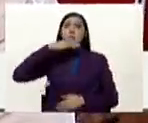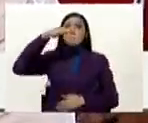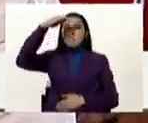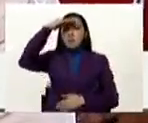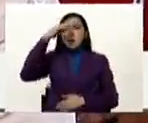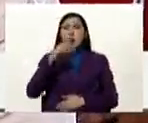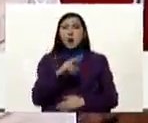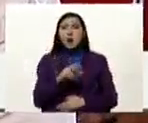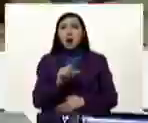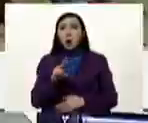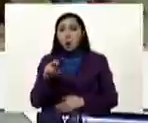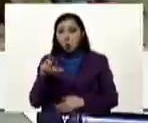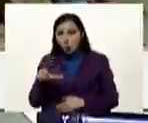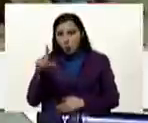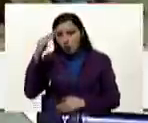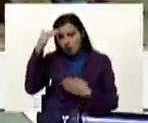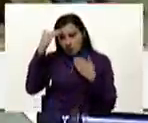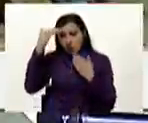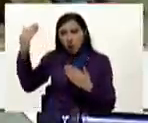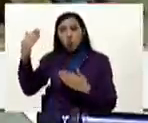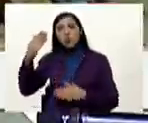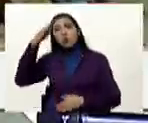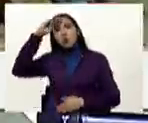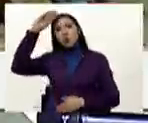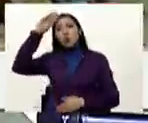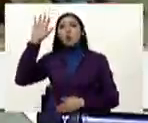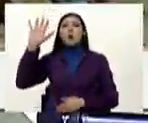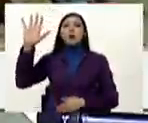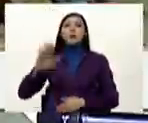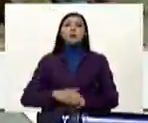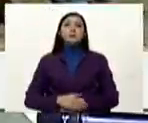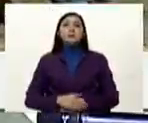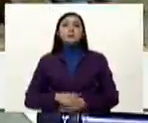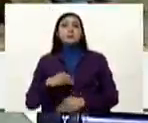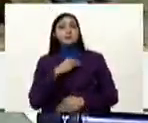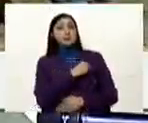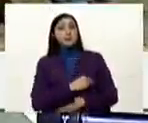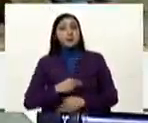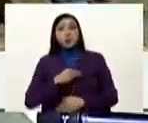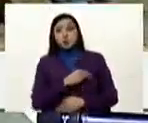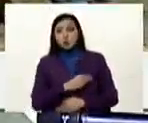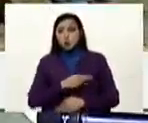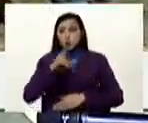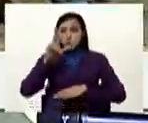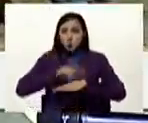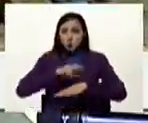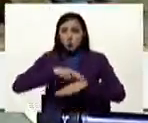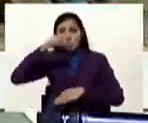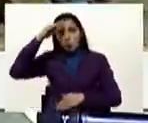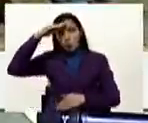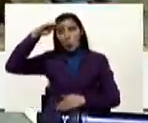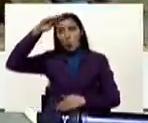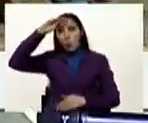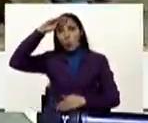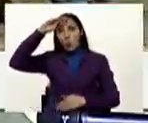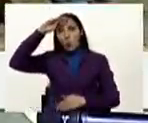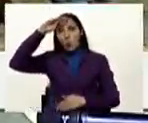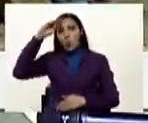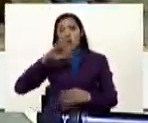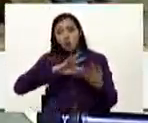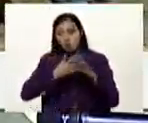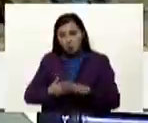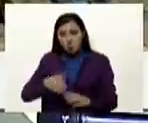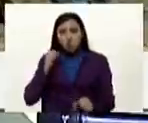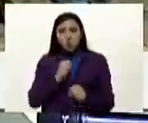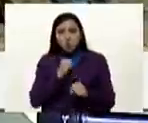Raúl Castro Ruz, y bueno, a la misión médica cubana, que está en los barrios, en